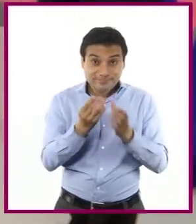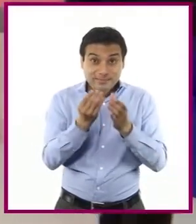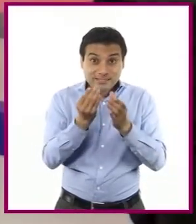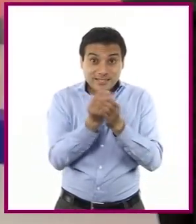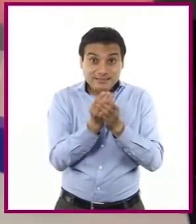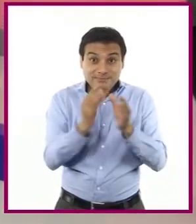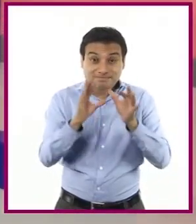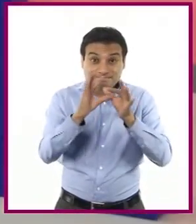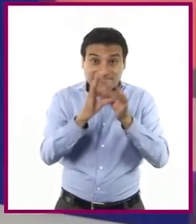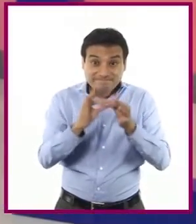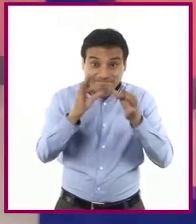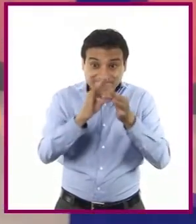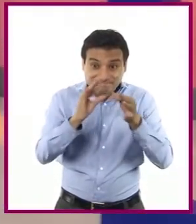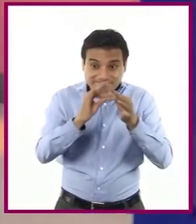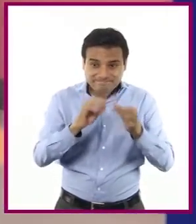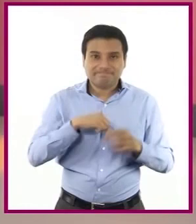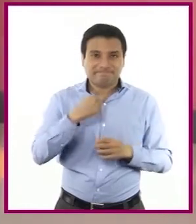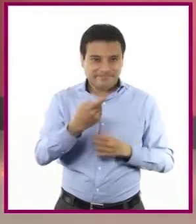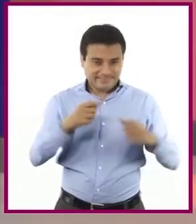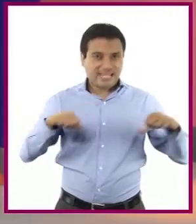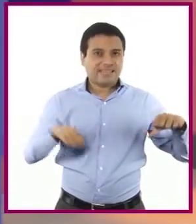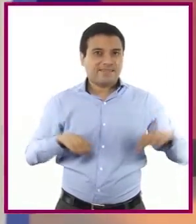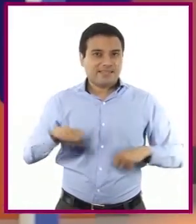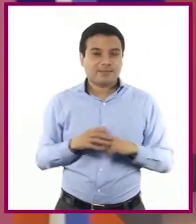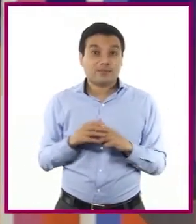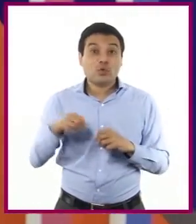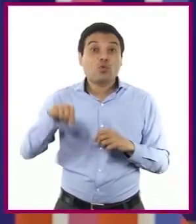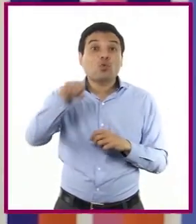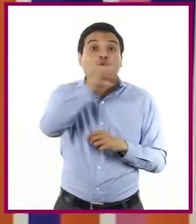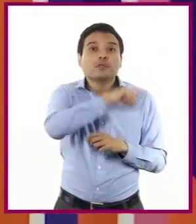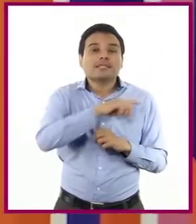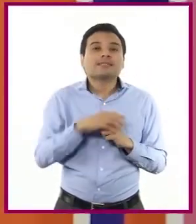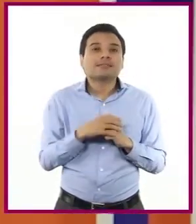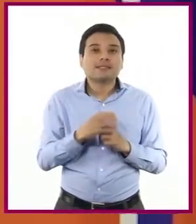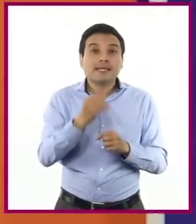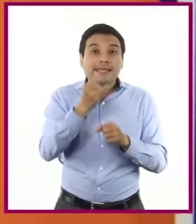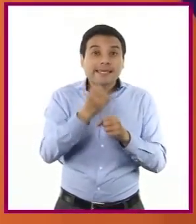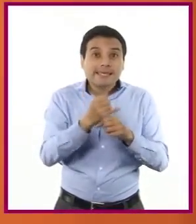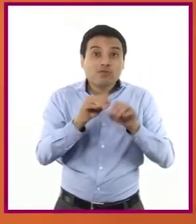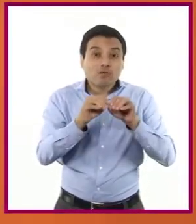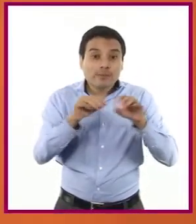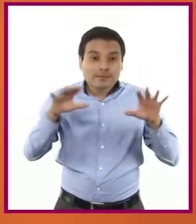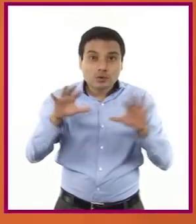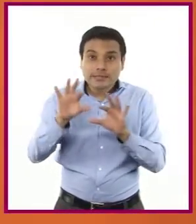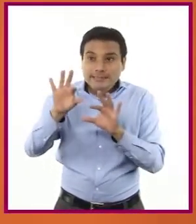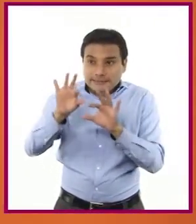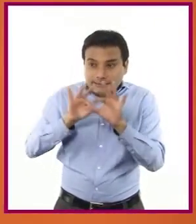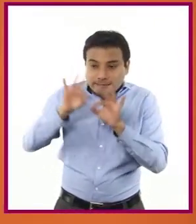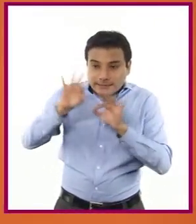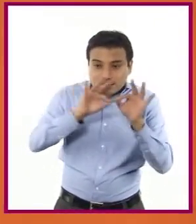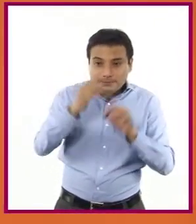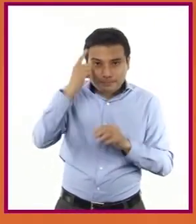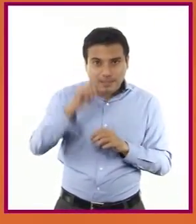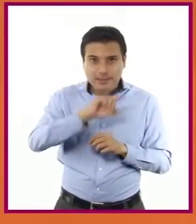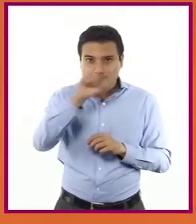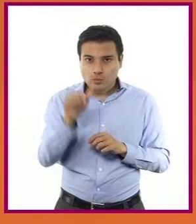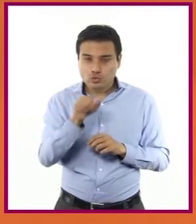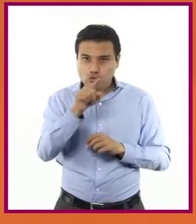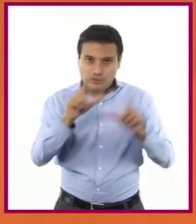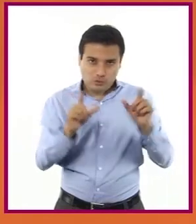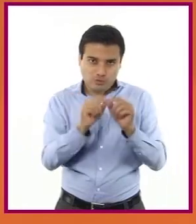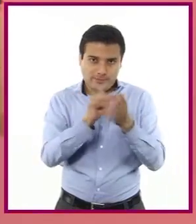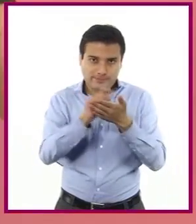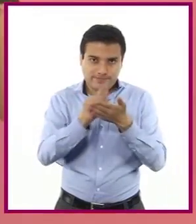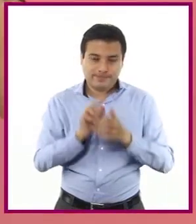sesión realizaremos un reto en el que deberán seleccionar la información precisa para la redacción de un